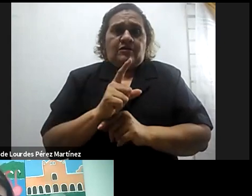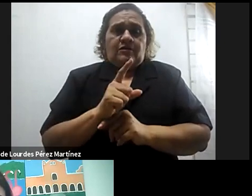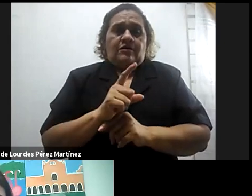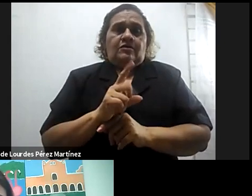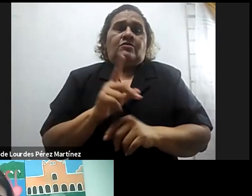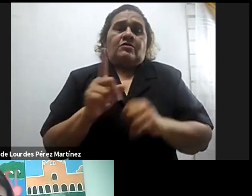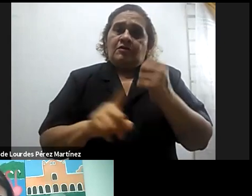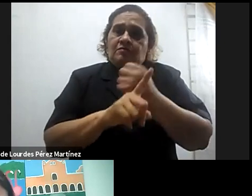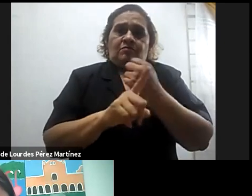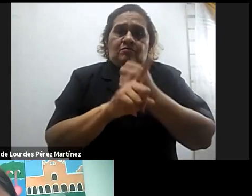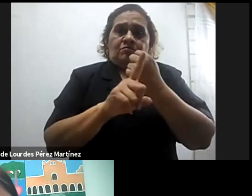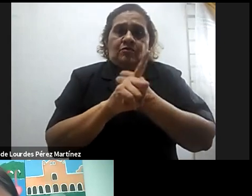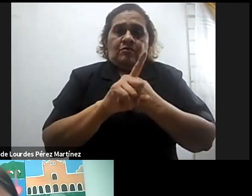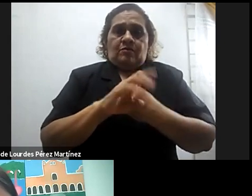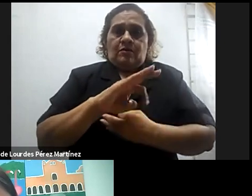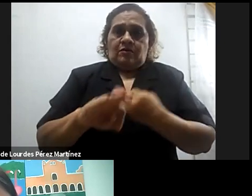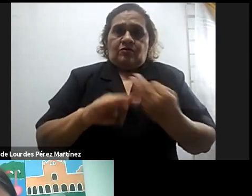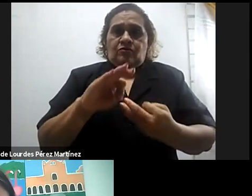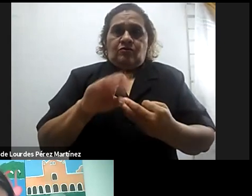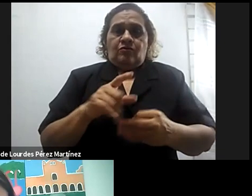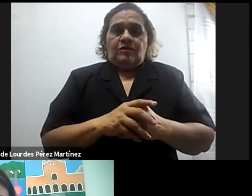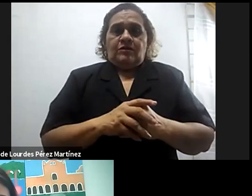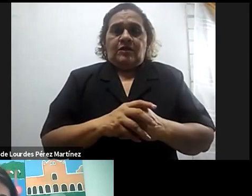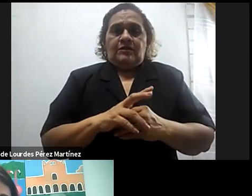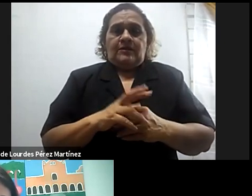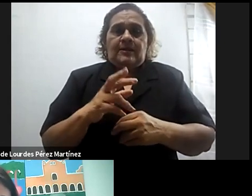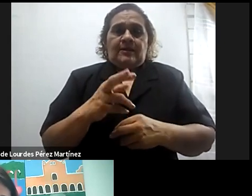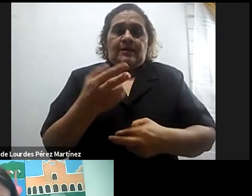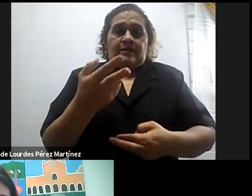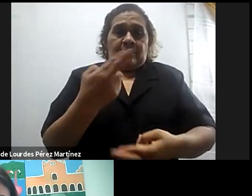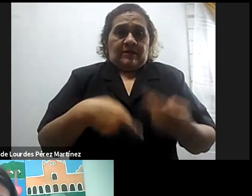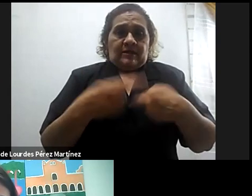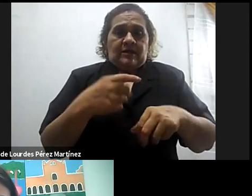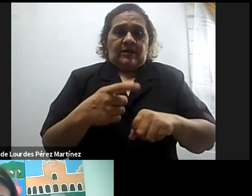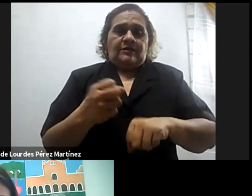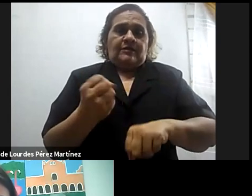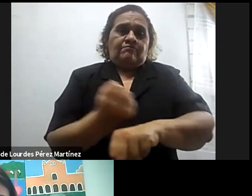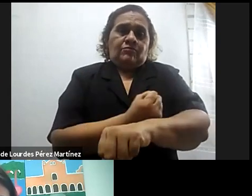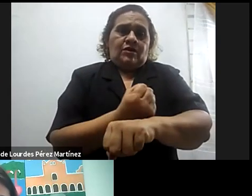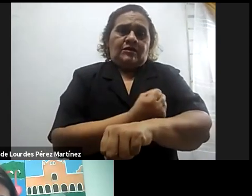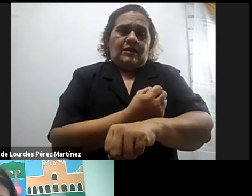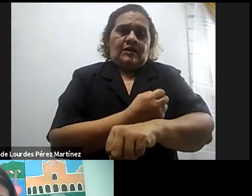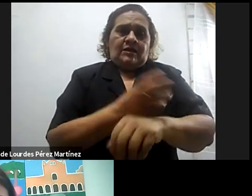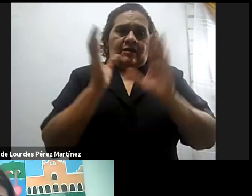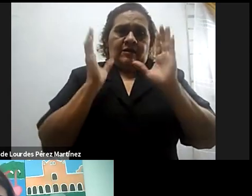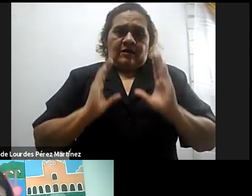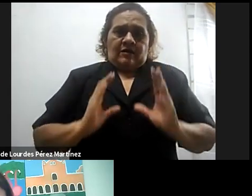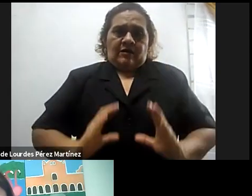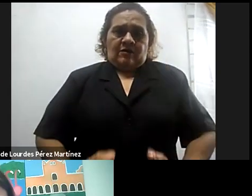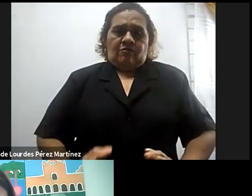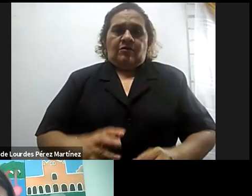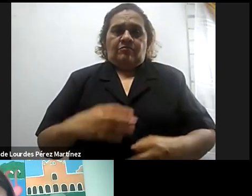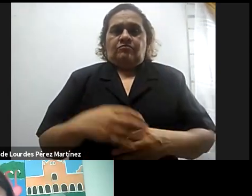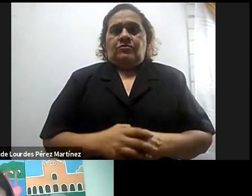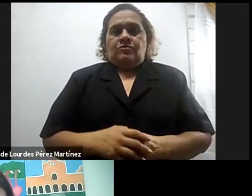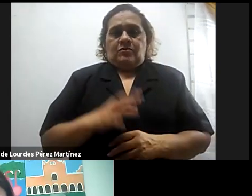falla en absolutamente todo lo que implica ese retorno de sangre, ¿no? De los pies hacia el cuerpo. Esa falla en la circulación